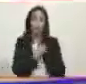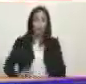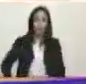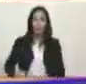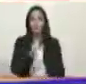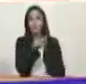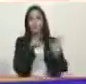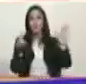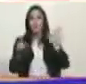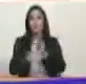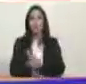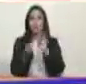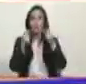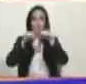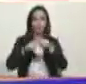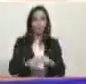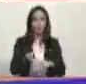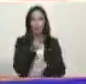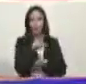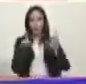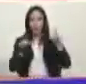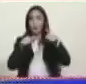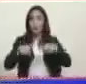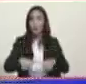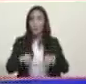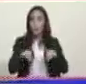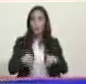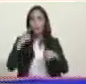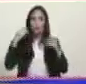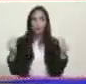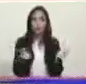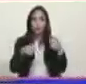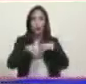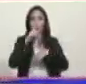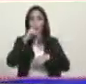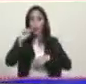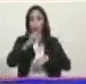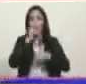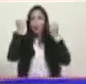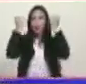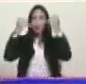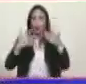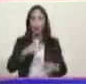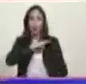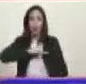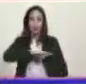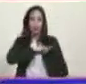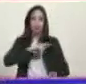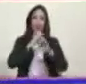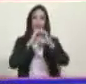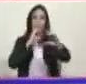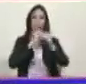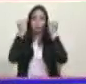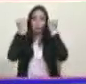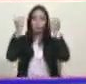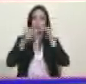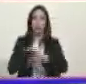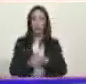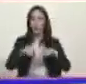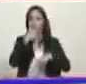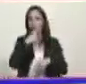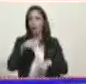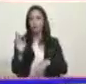26. Y el día 26, Maduro creó la gran misión Transporte Venezuela. Así de